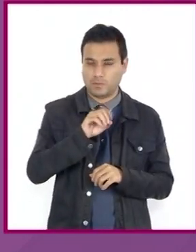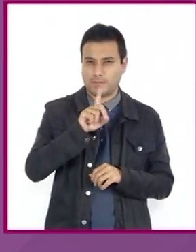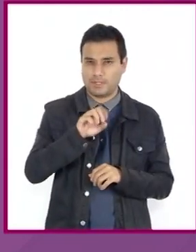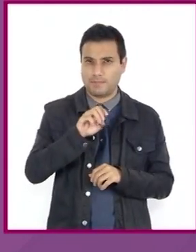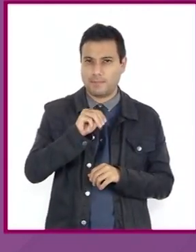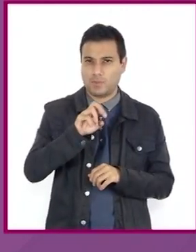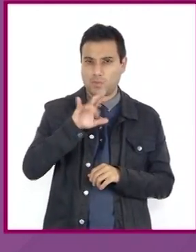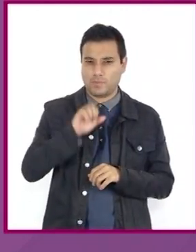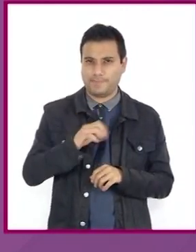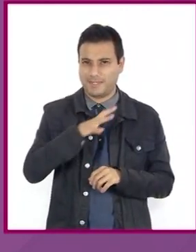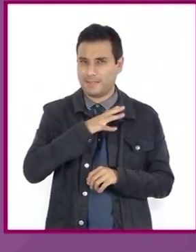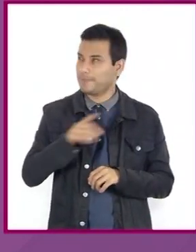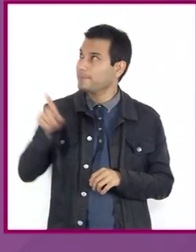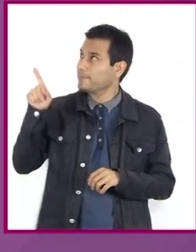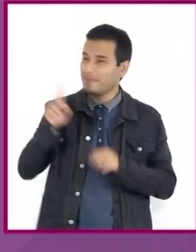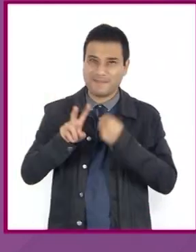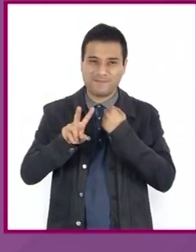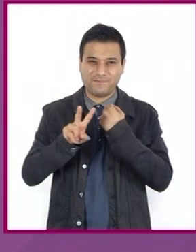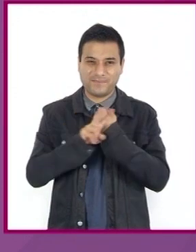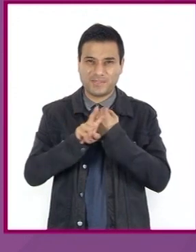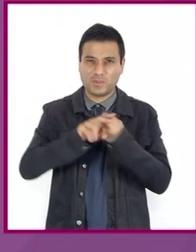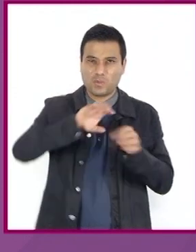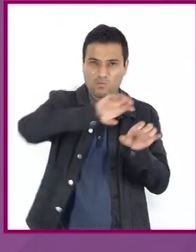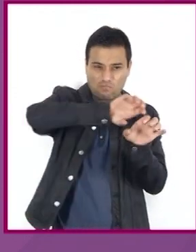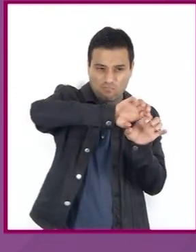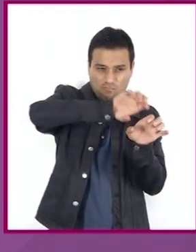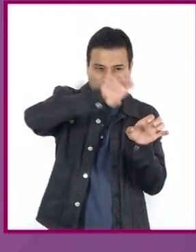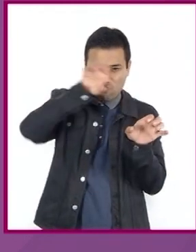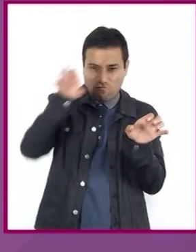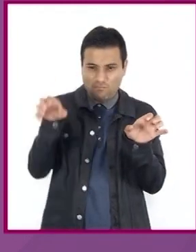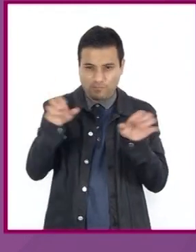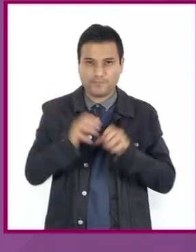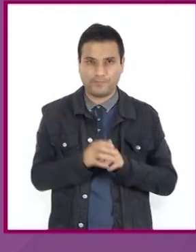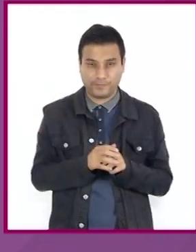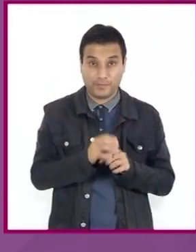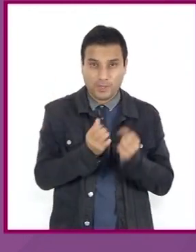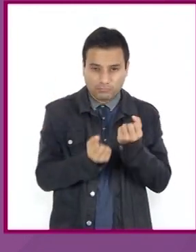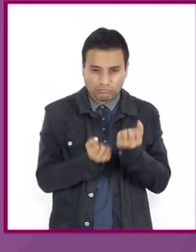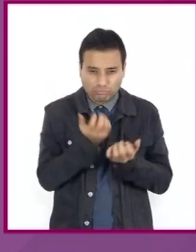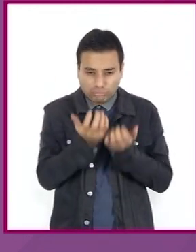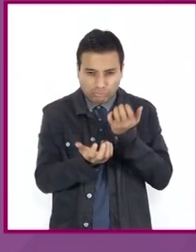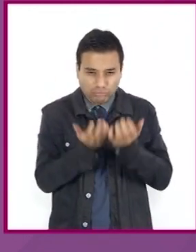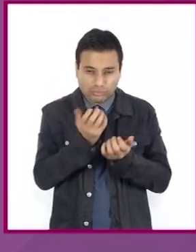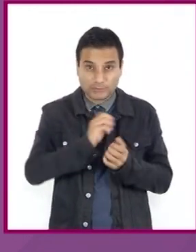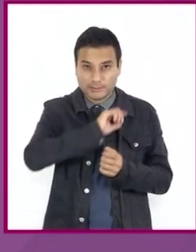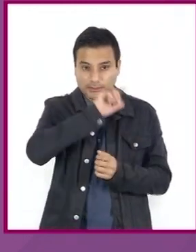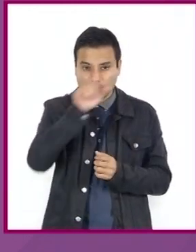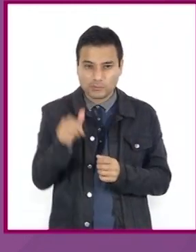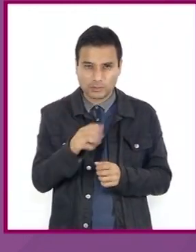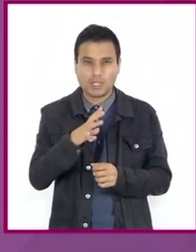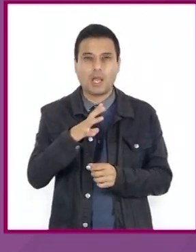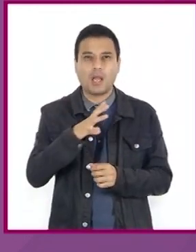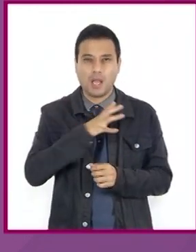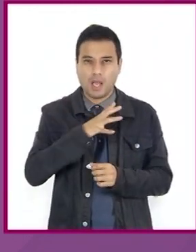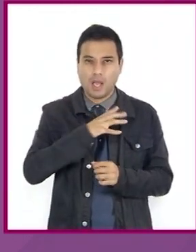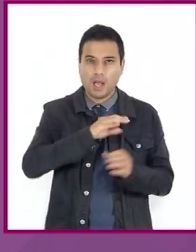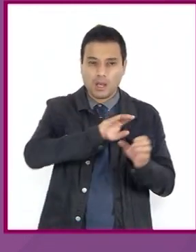cuello de cisne. Al calentar el óxido de mercurio, pudo apreciar que se formaba mercurio